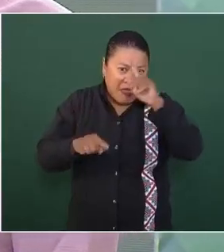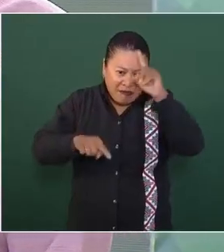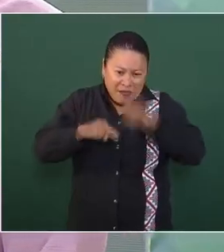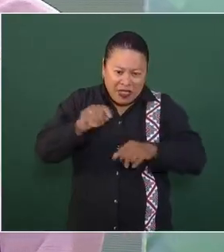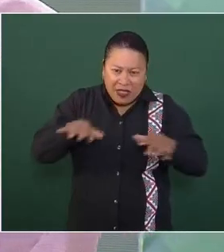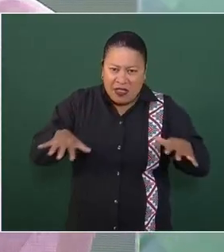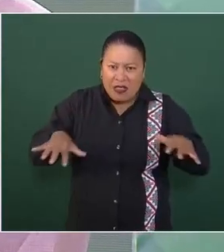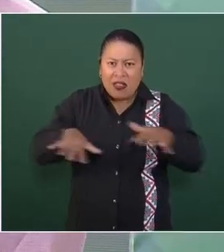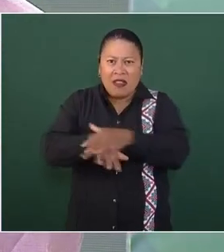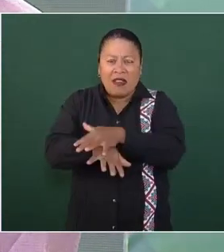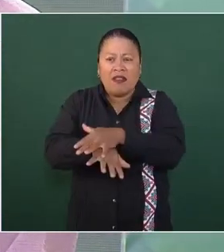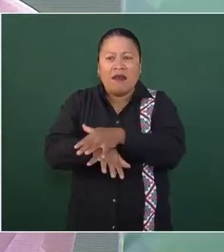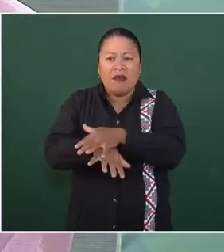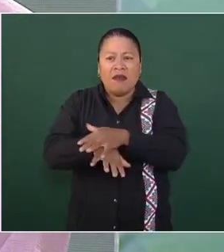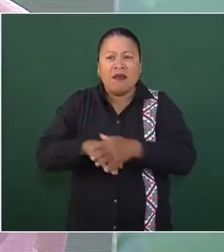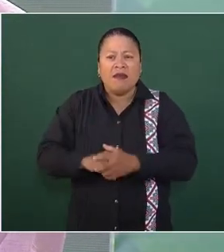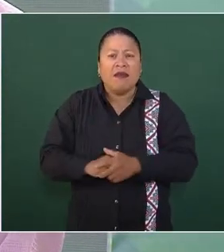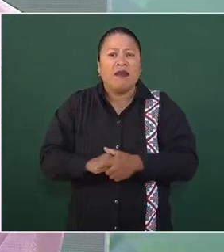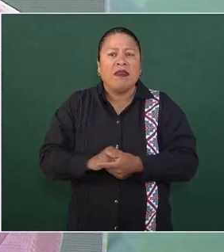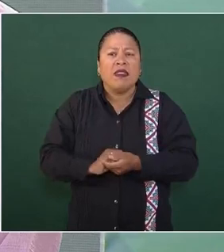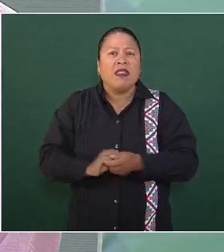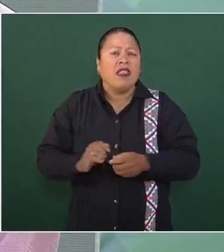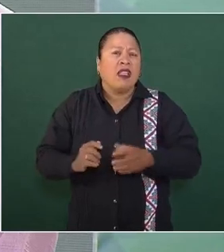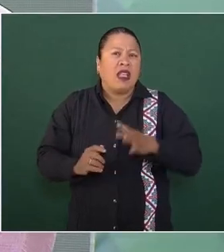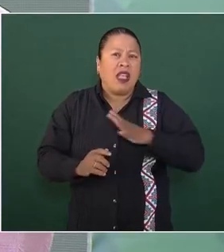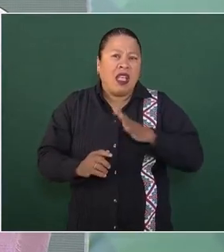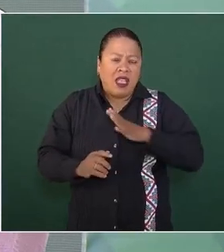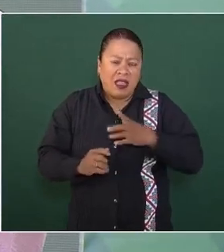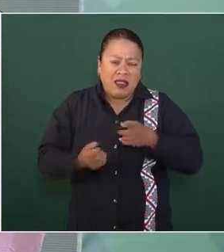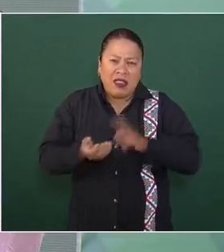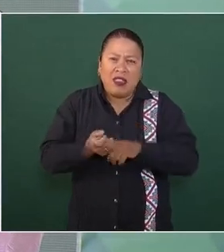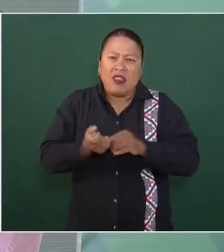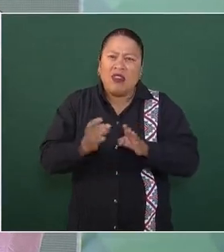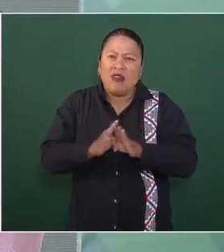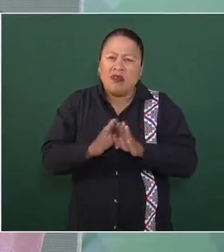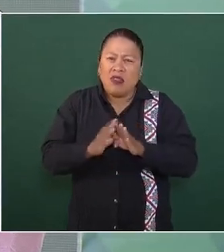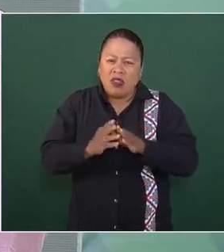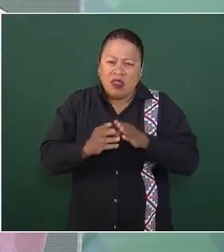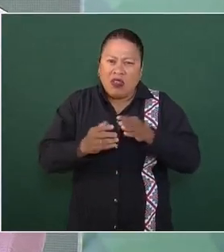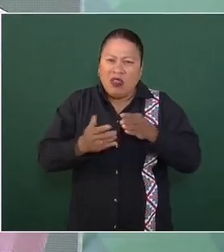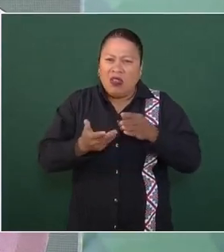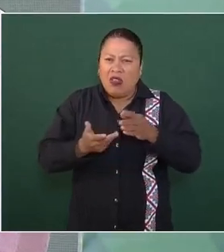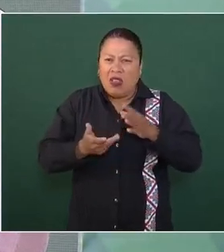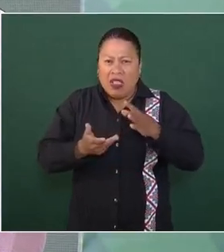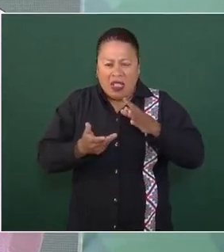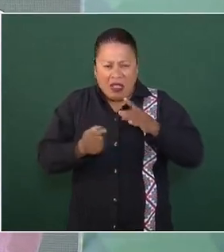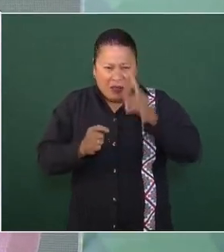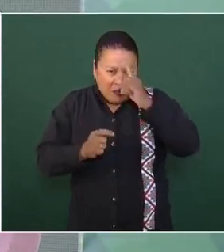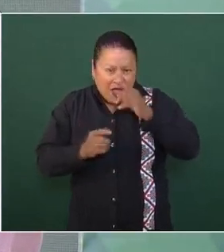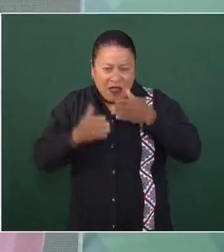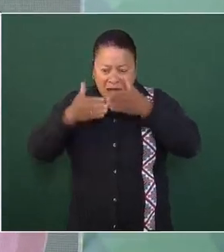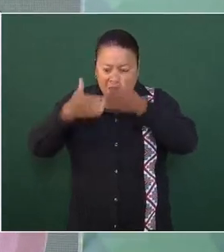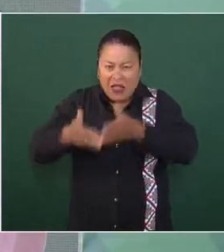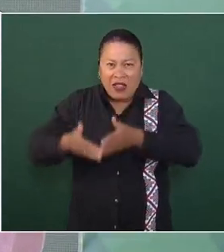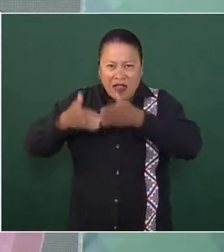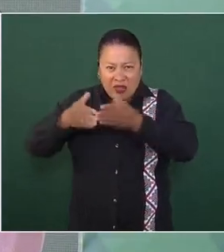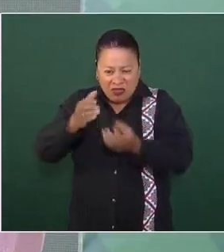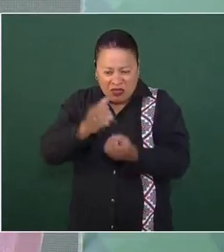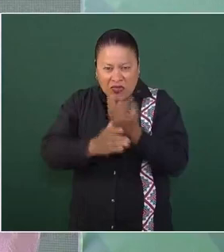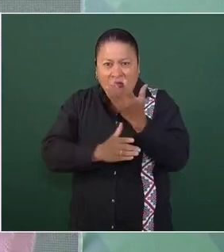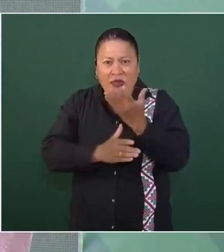combustibles fósiles que las embarcaciones nuevas